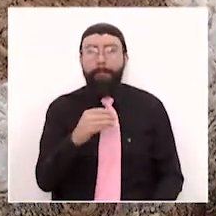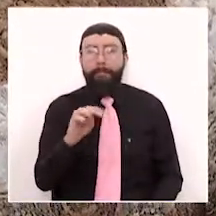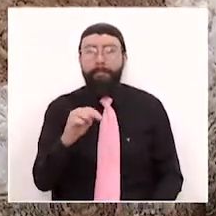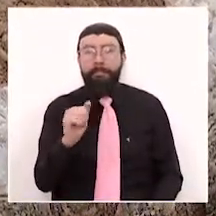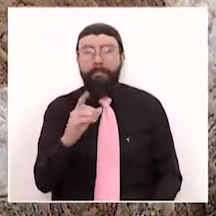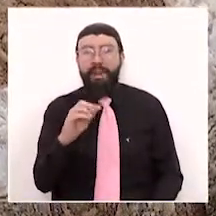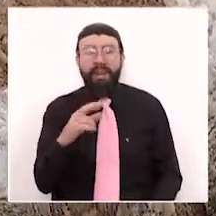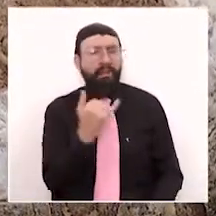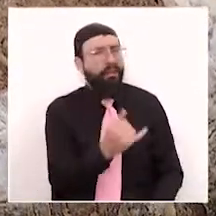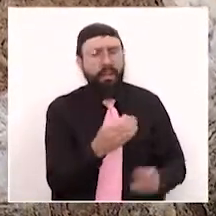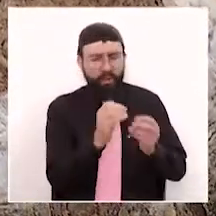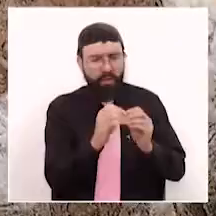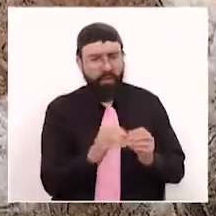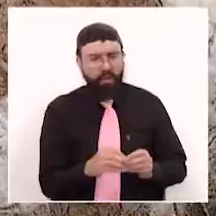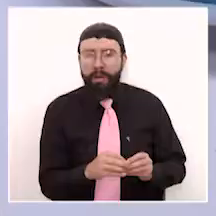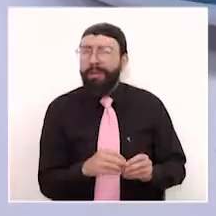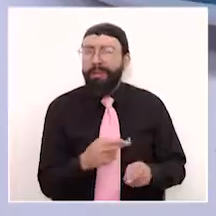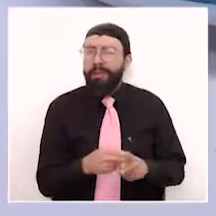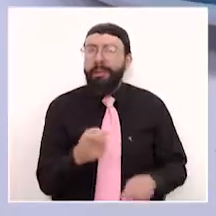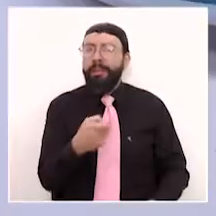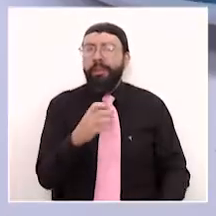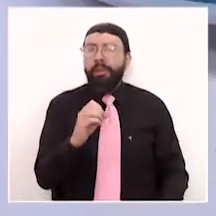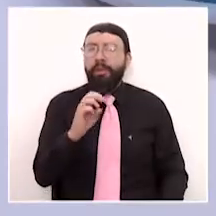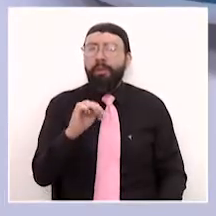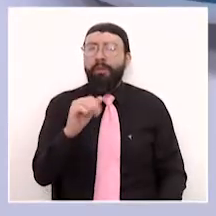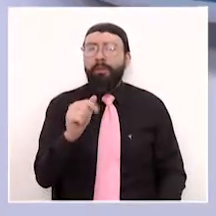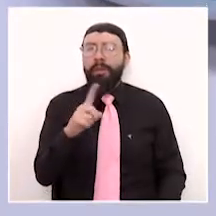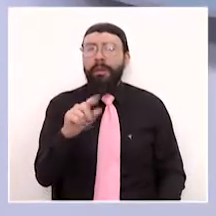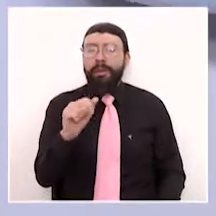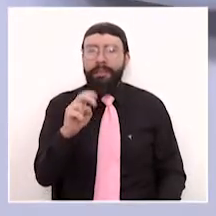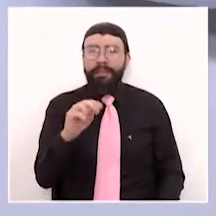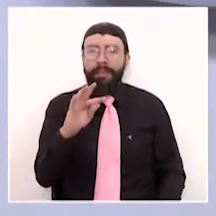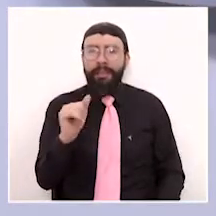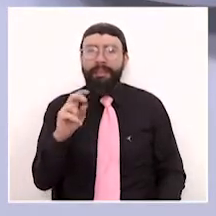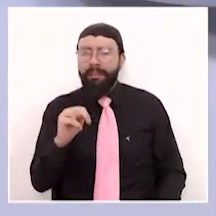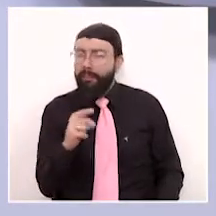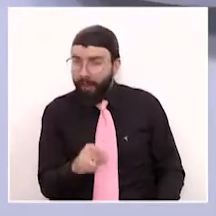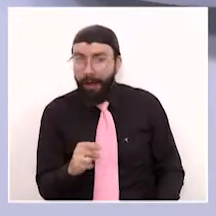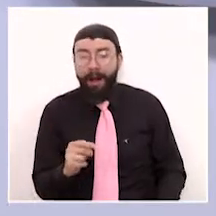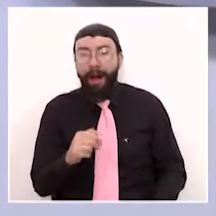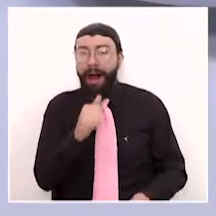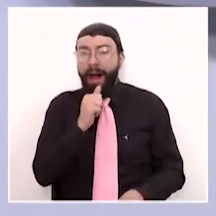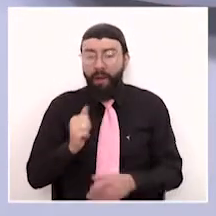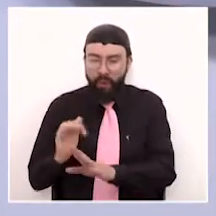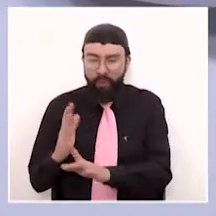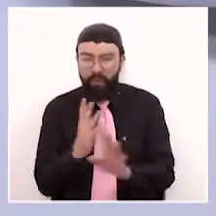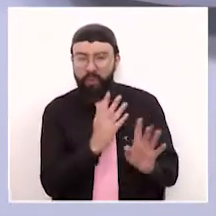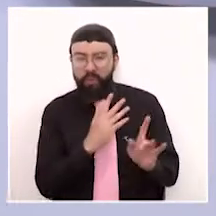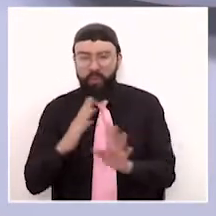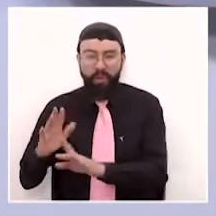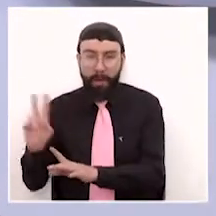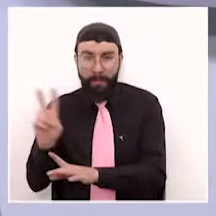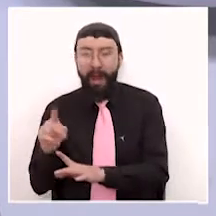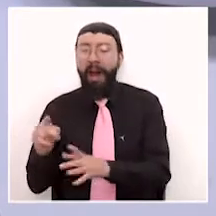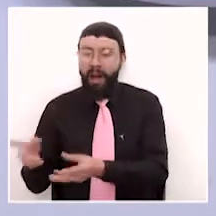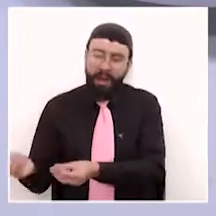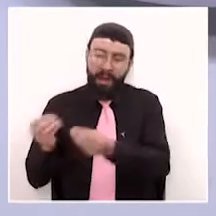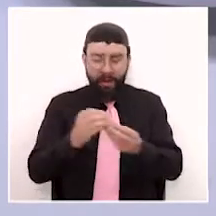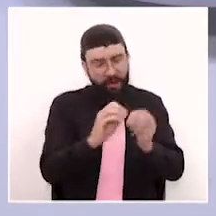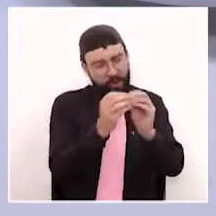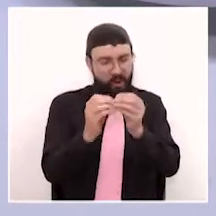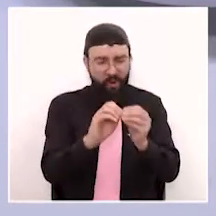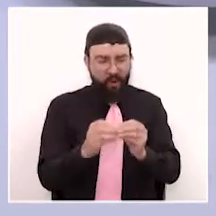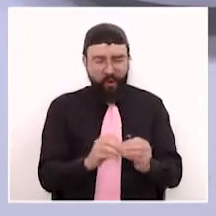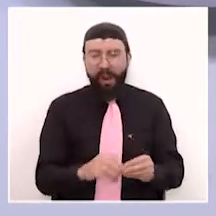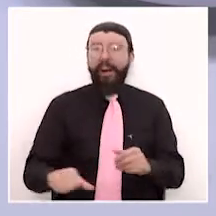de algo que se llama goma santán. Es un componente que viene de las algas y nos ayuda a reemplazar el gluten para